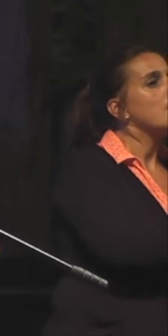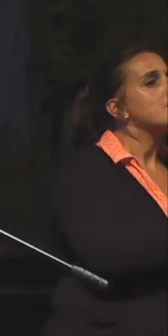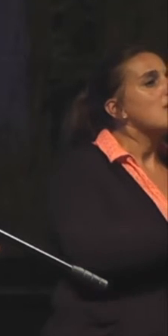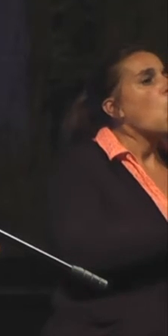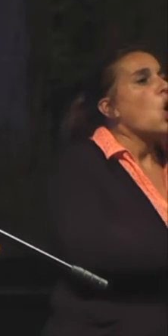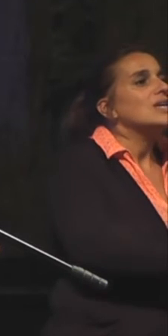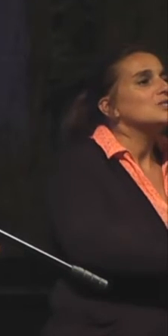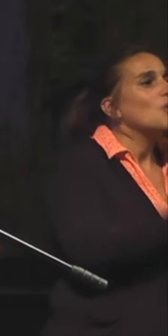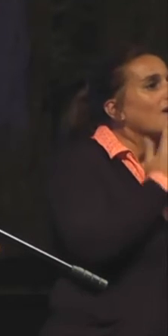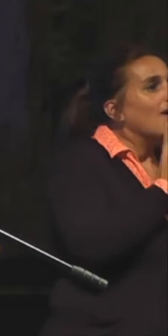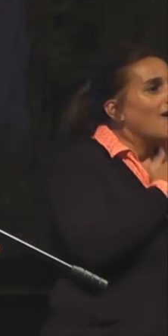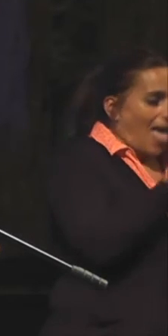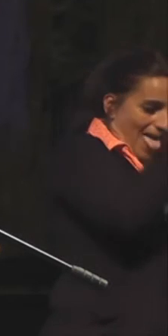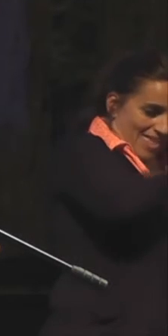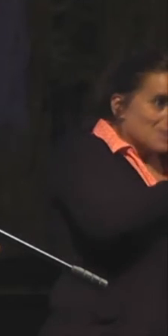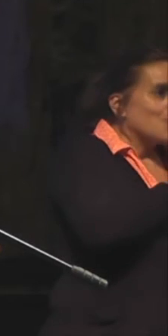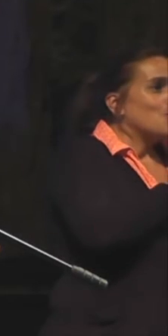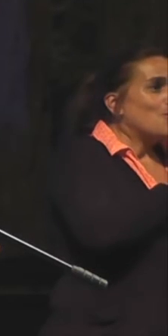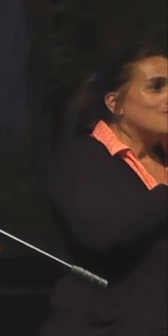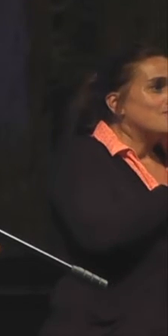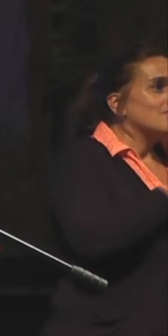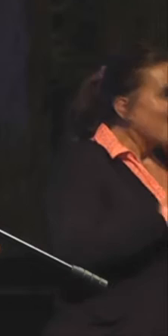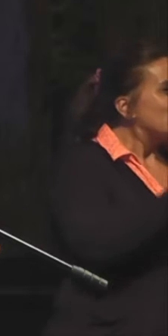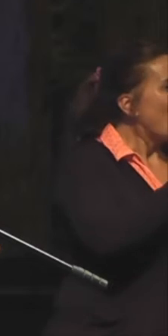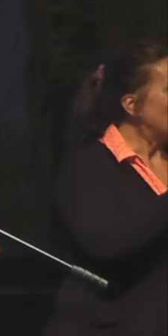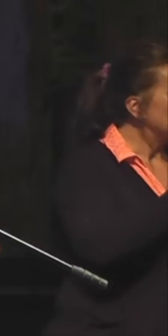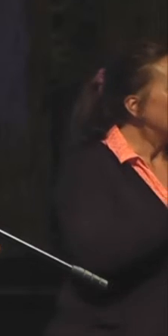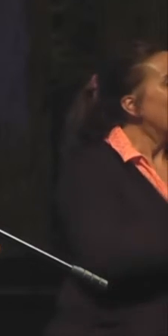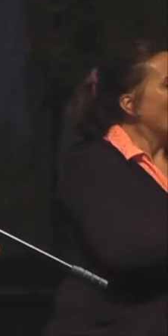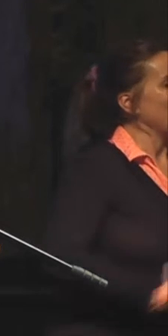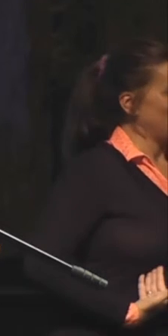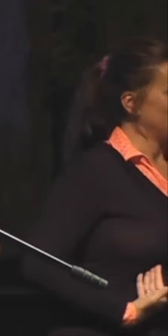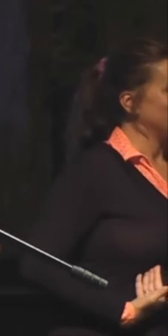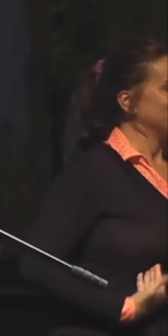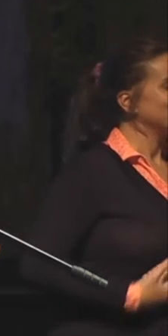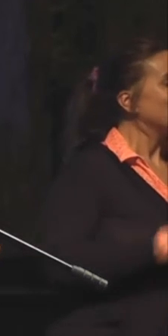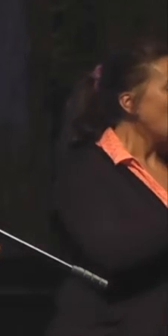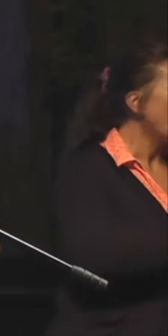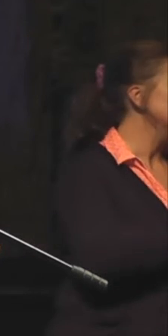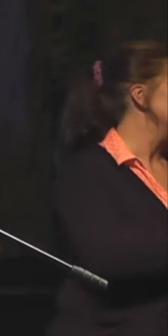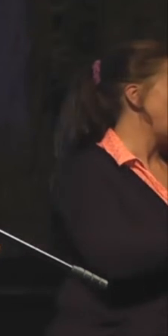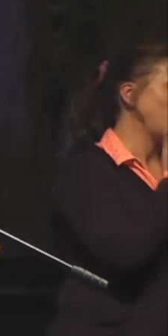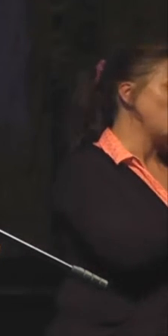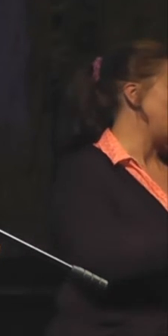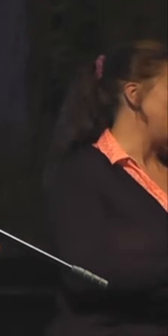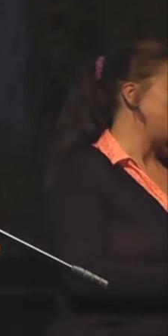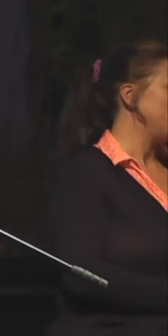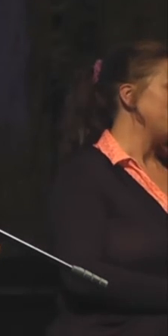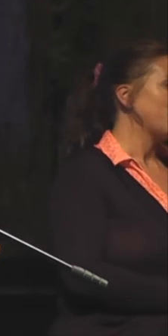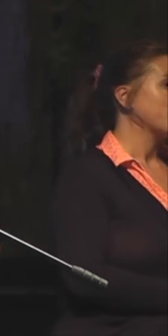eso que nos corre por las venas que la vocación de gobierno que wilson constantemente lo demostraba